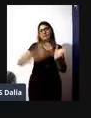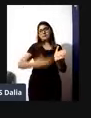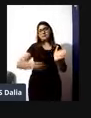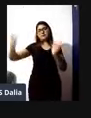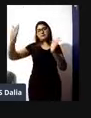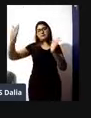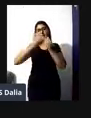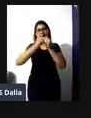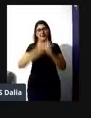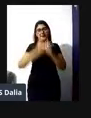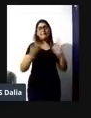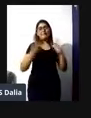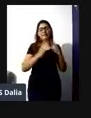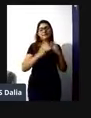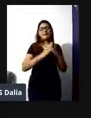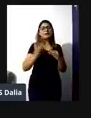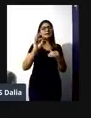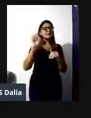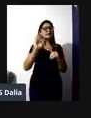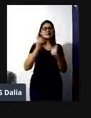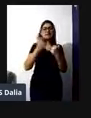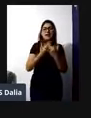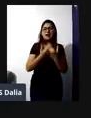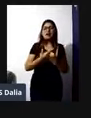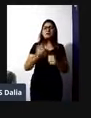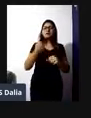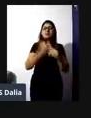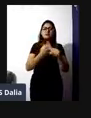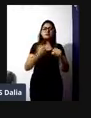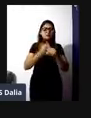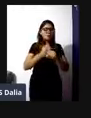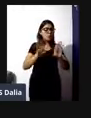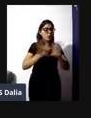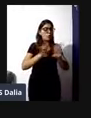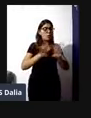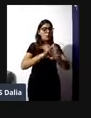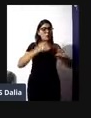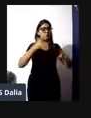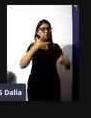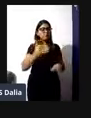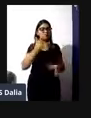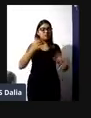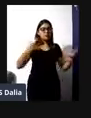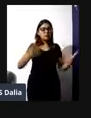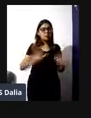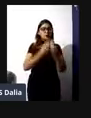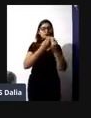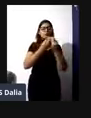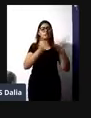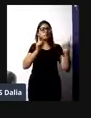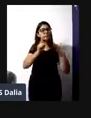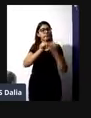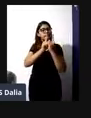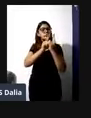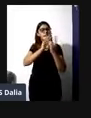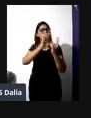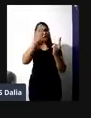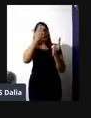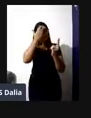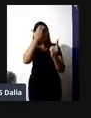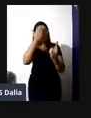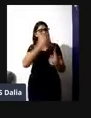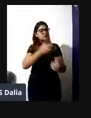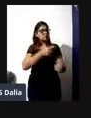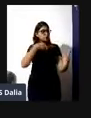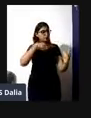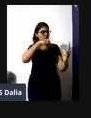van a encontrar ese espacio de encuentro, de reaprendizaje, de reconocimiento.